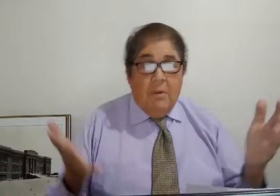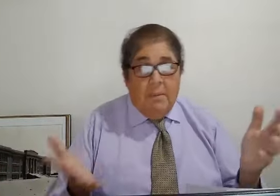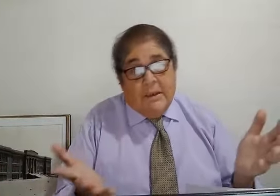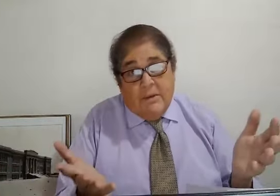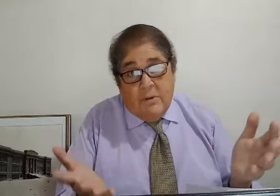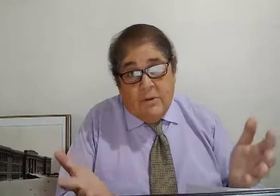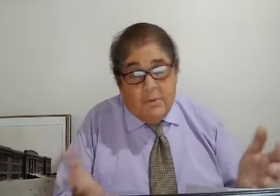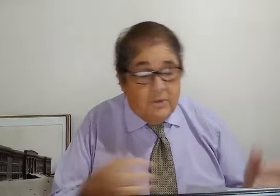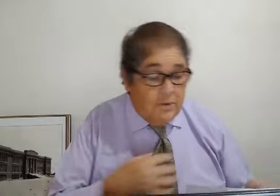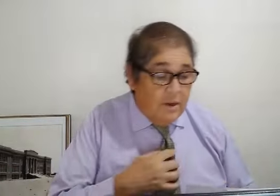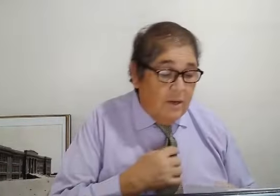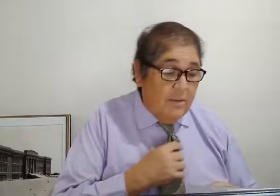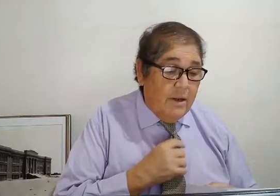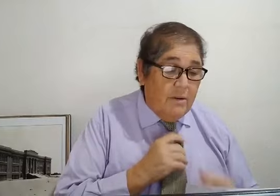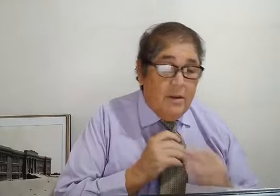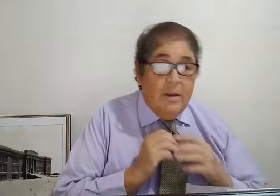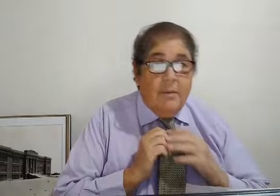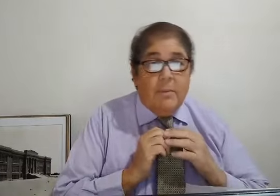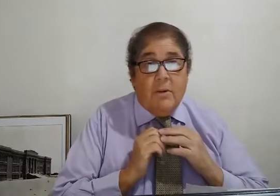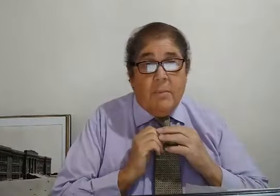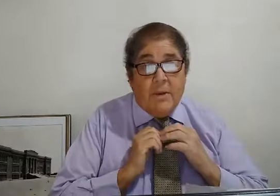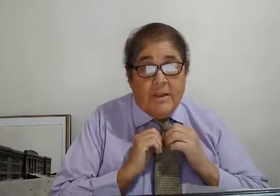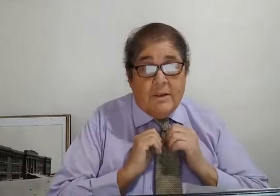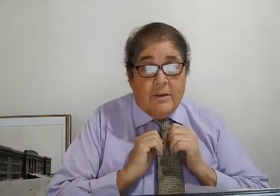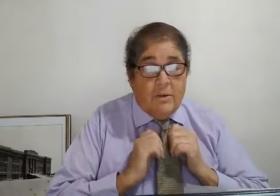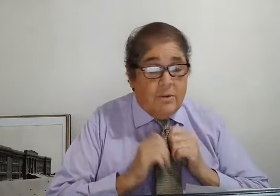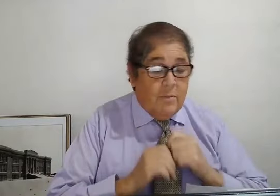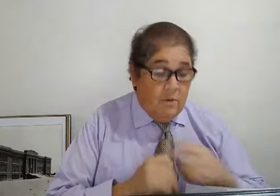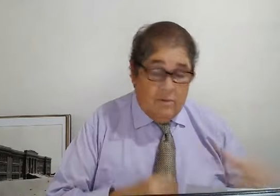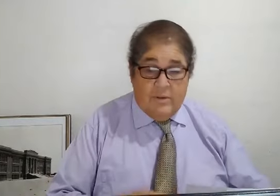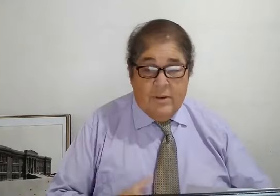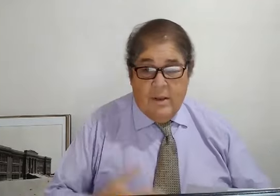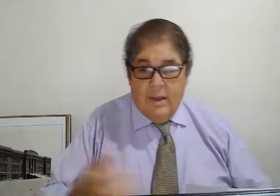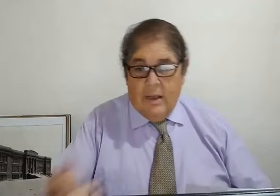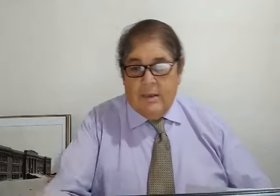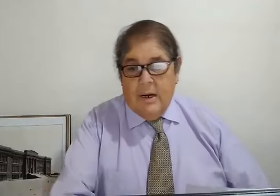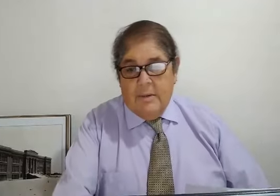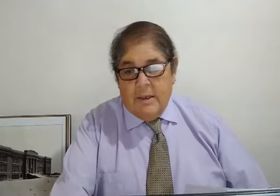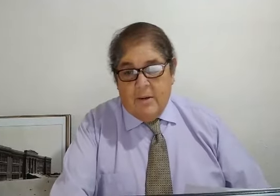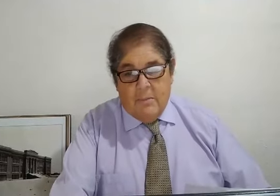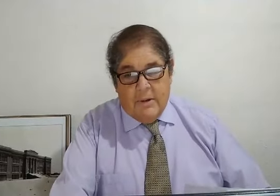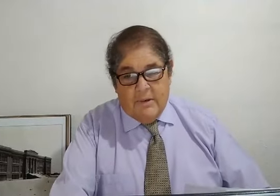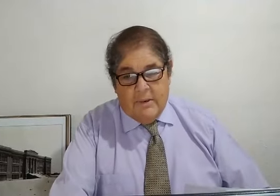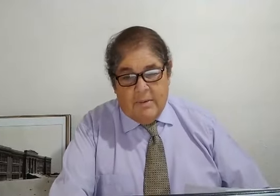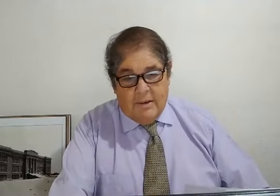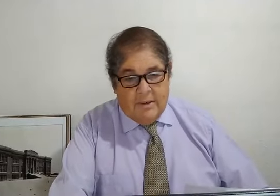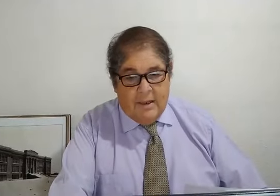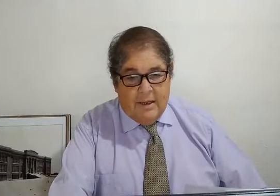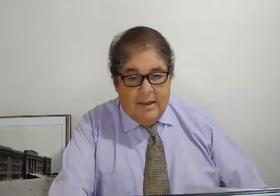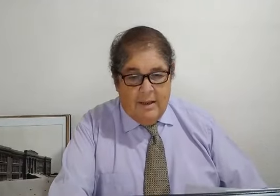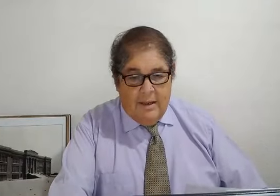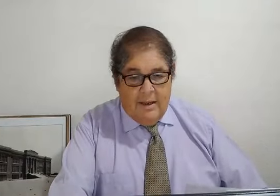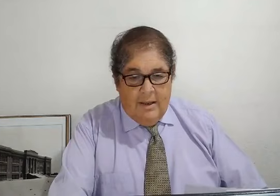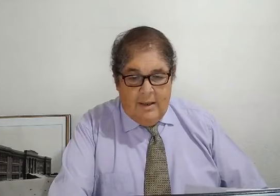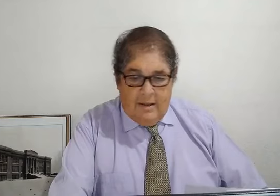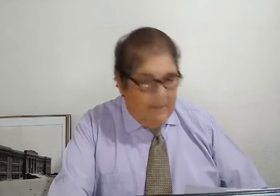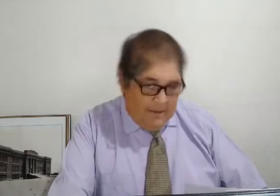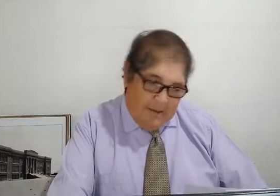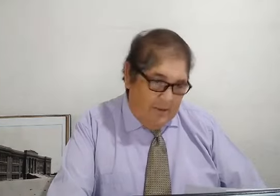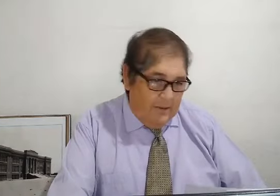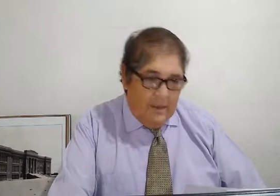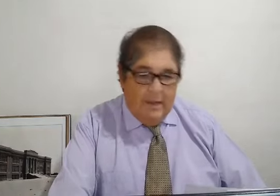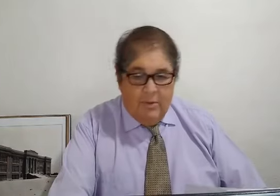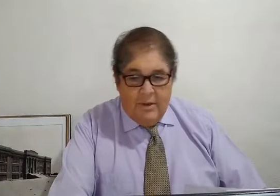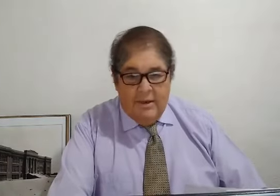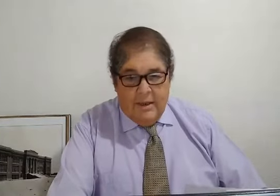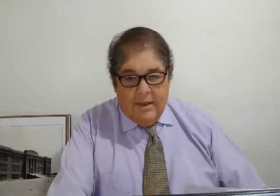Como partido de oposición al gobierno, pues no podía ser de otro modo. Es enteramente comprensible, así que así